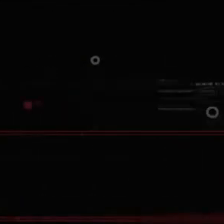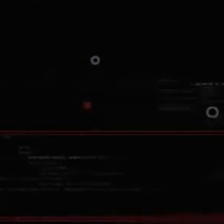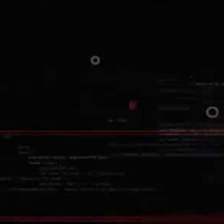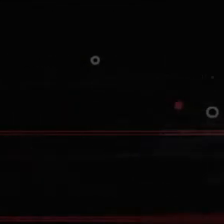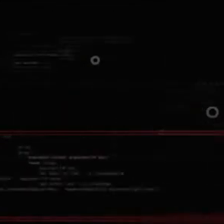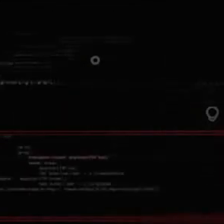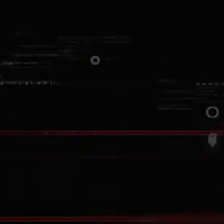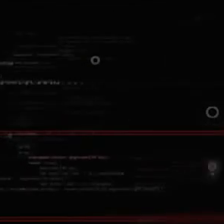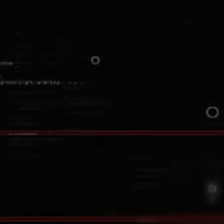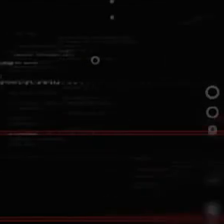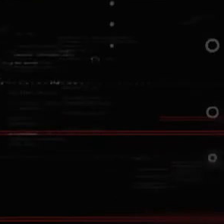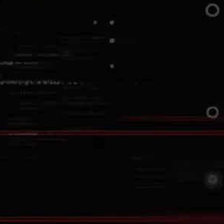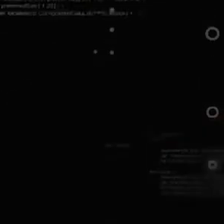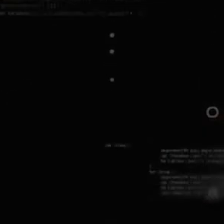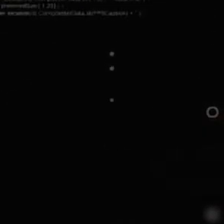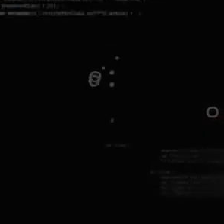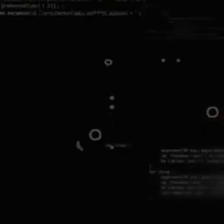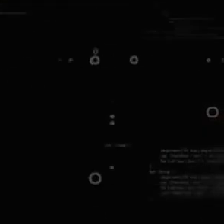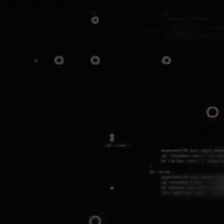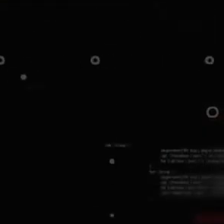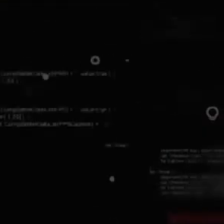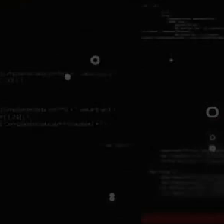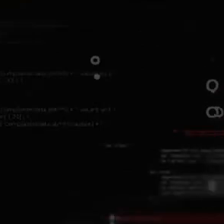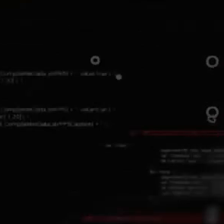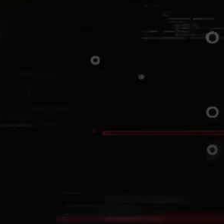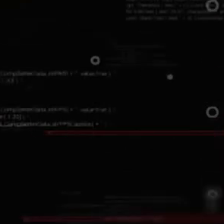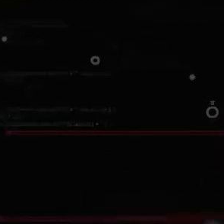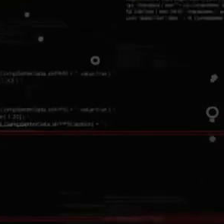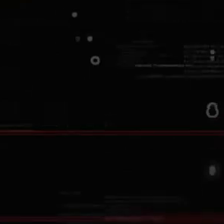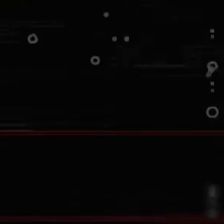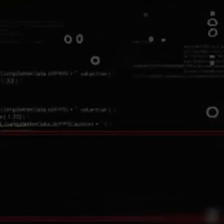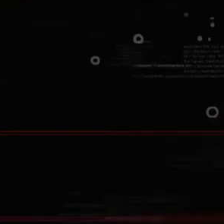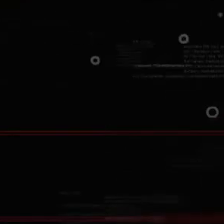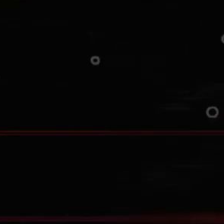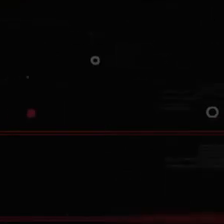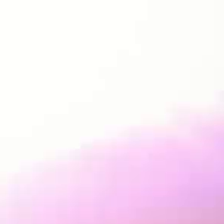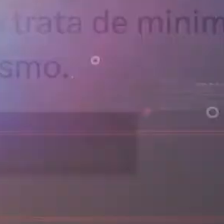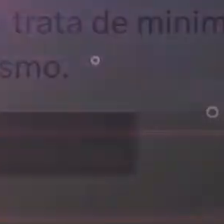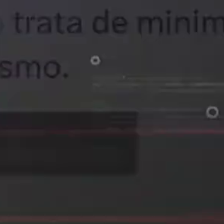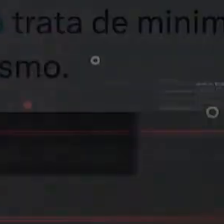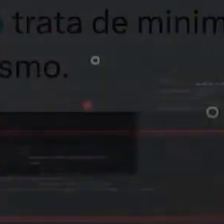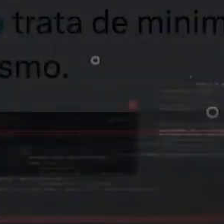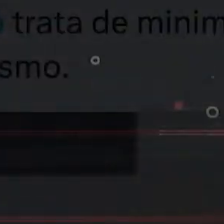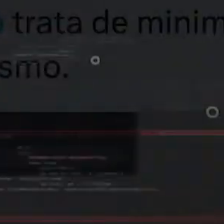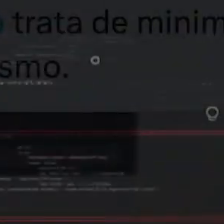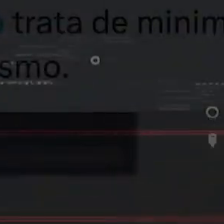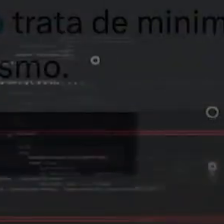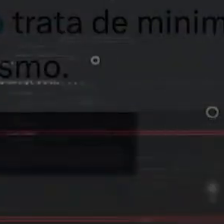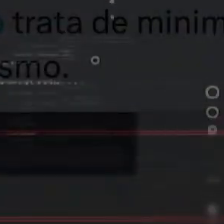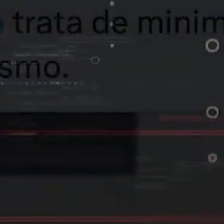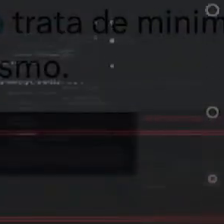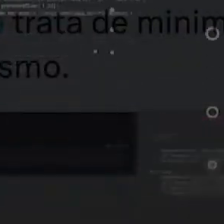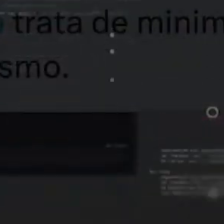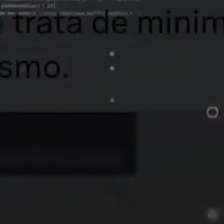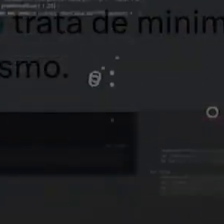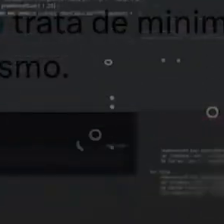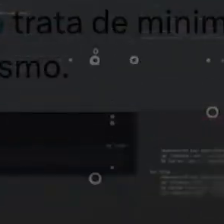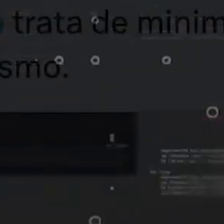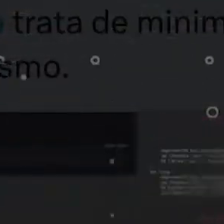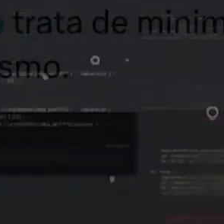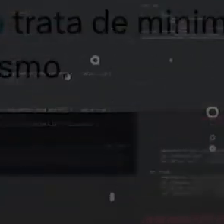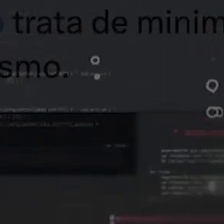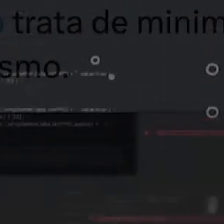se trataron de una persona que realizó una broma con un cohete. Más tarde, circuló en redes sociales el